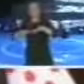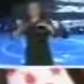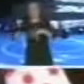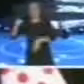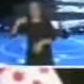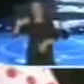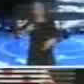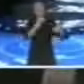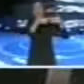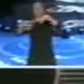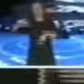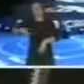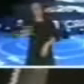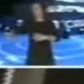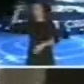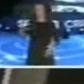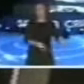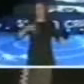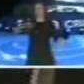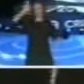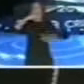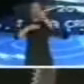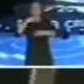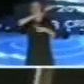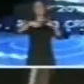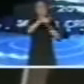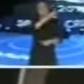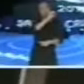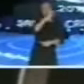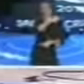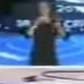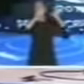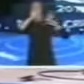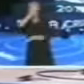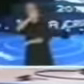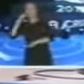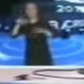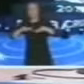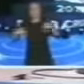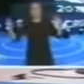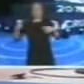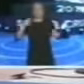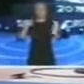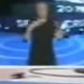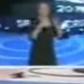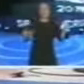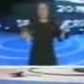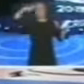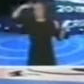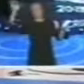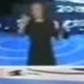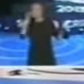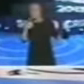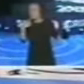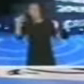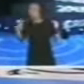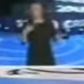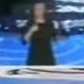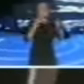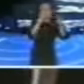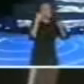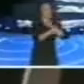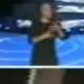Franco, que lo animó de 94. La frase que no debo descarte, yo pienso luego cito, pedazo iluminado, que sirve